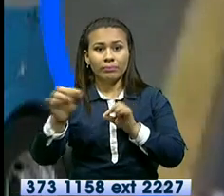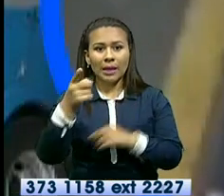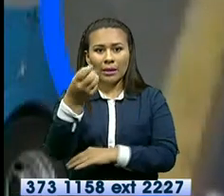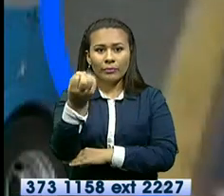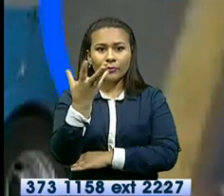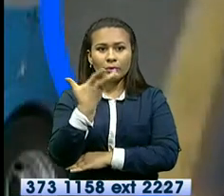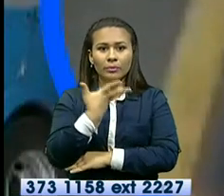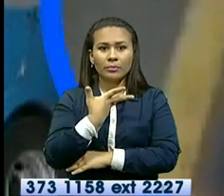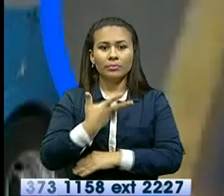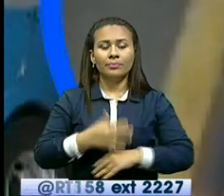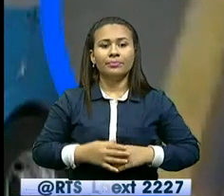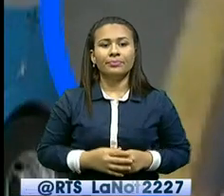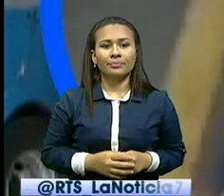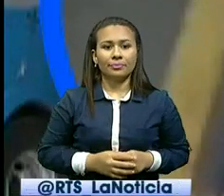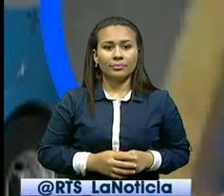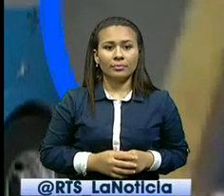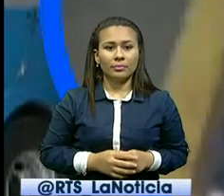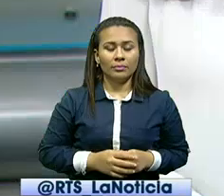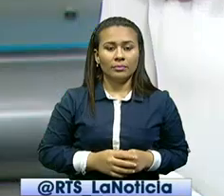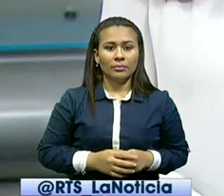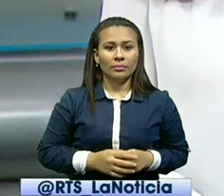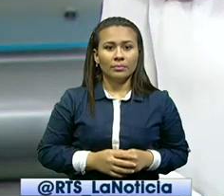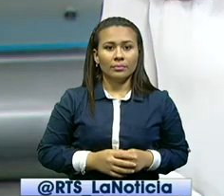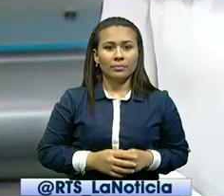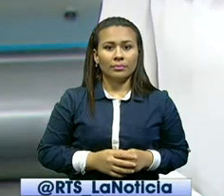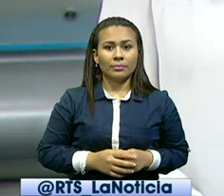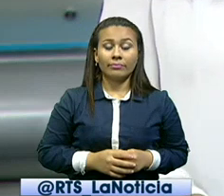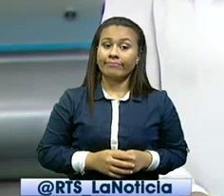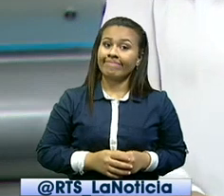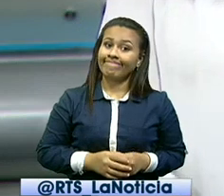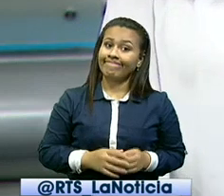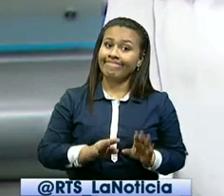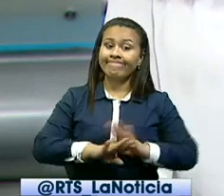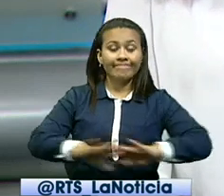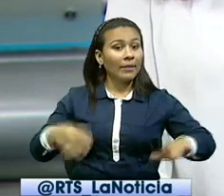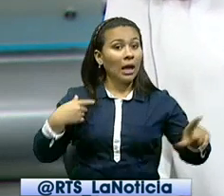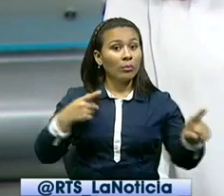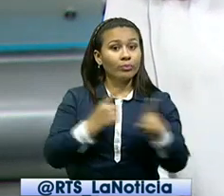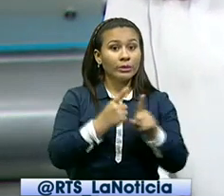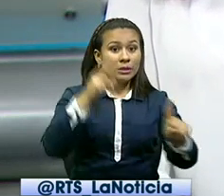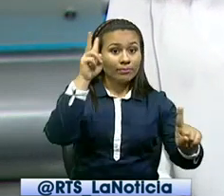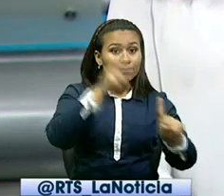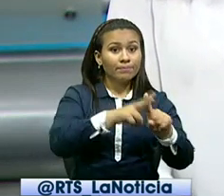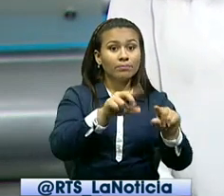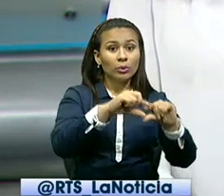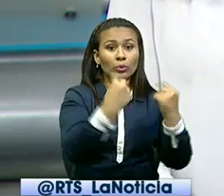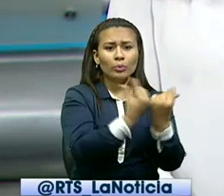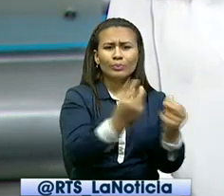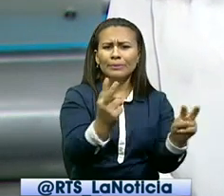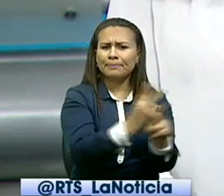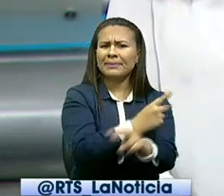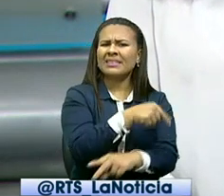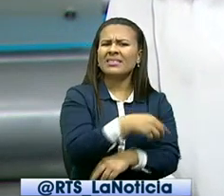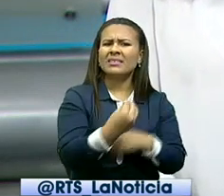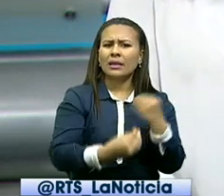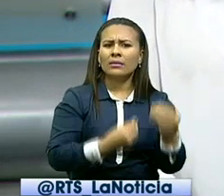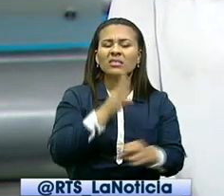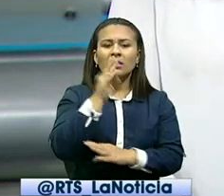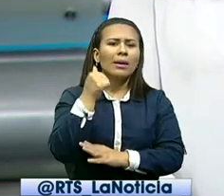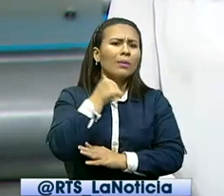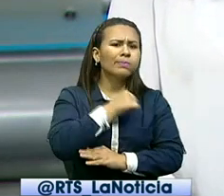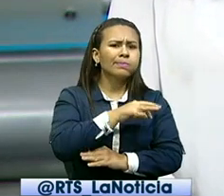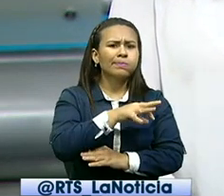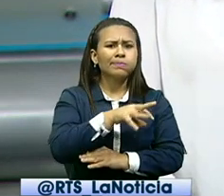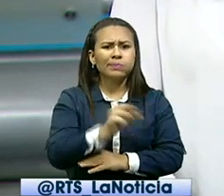Informó Ítalo Ruiz. Fue desarticulada una organización delictiva dedicada al asalto y robo